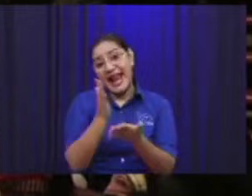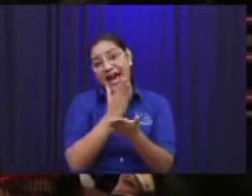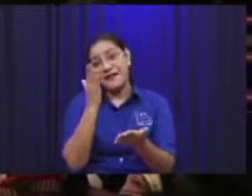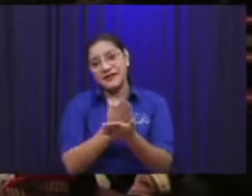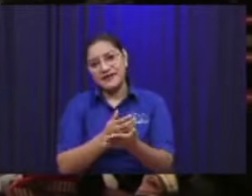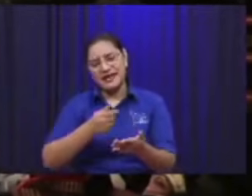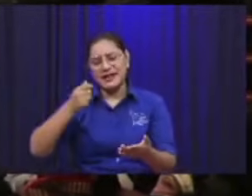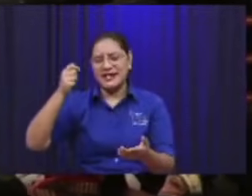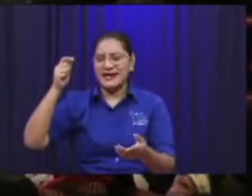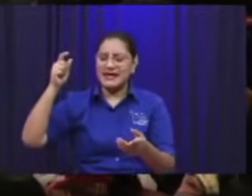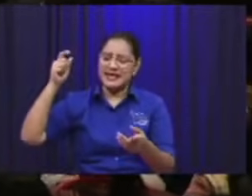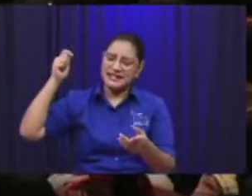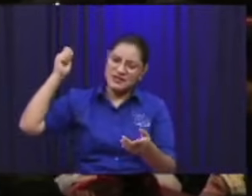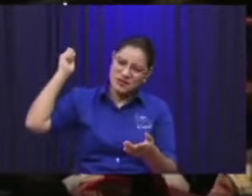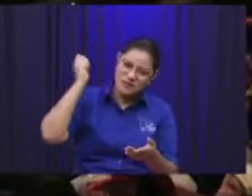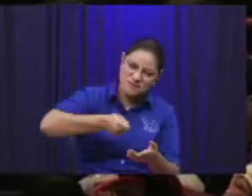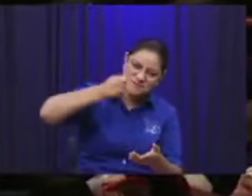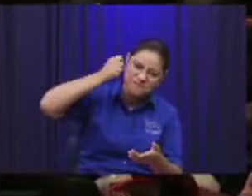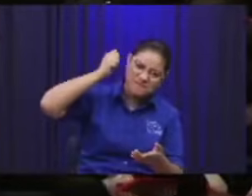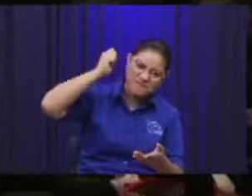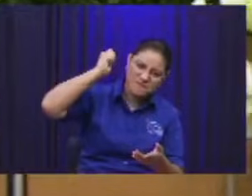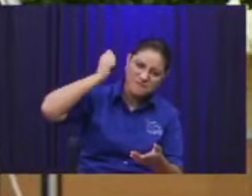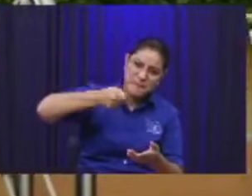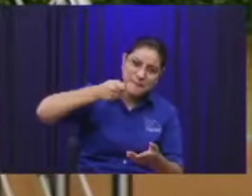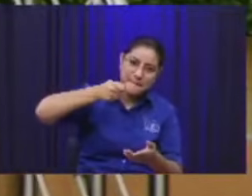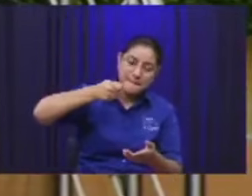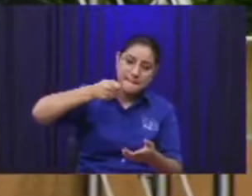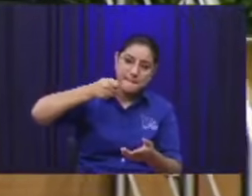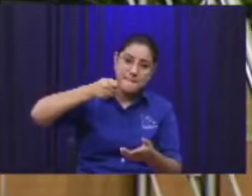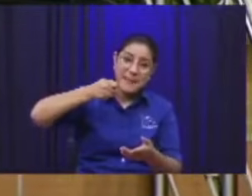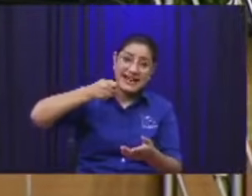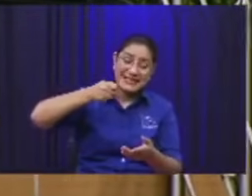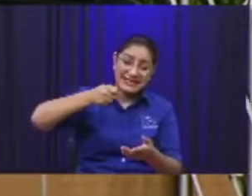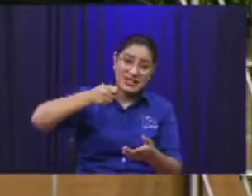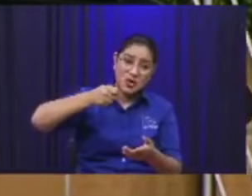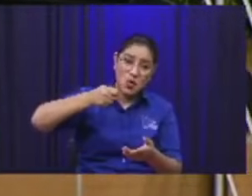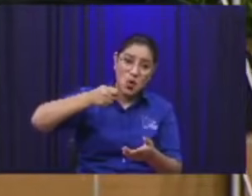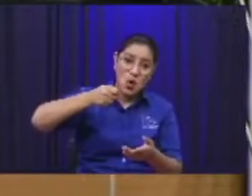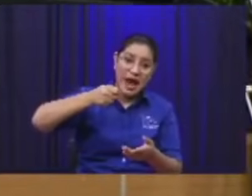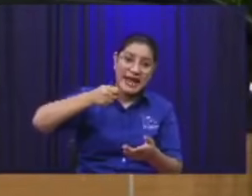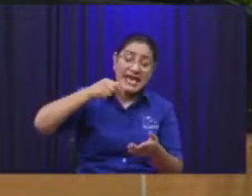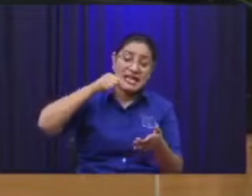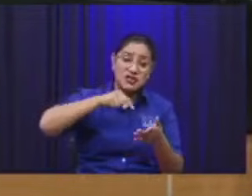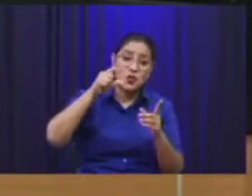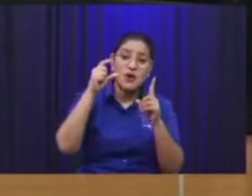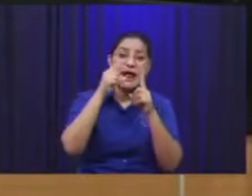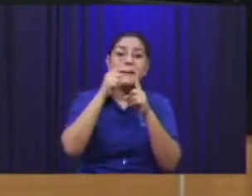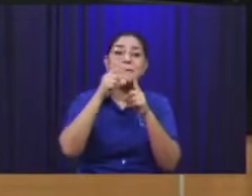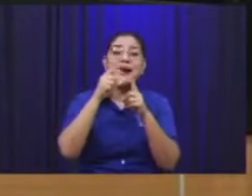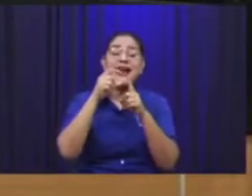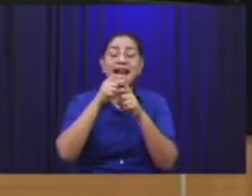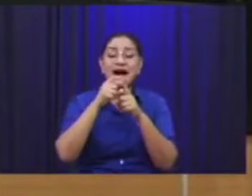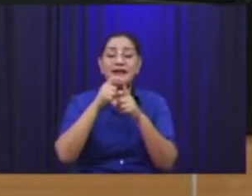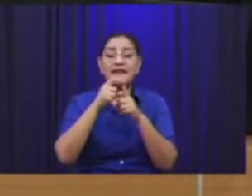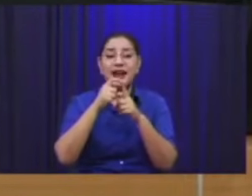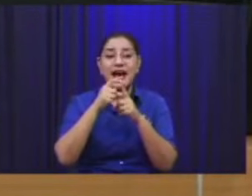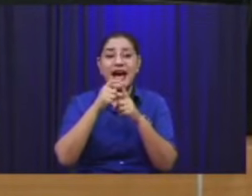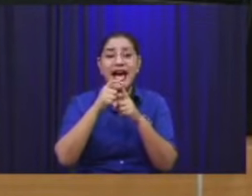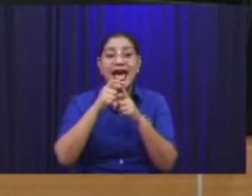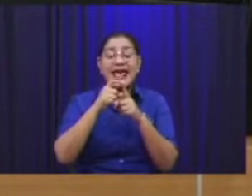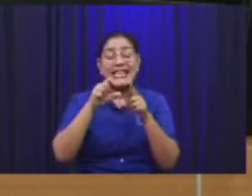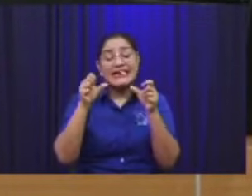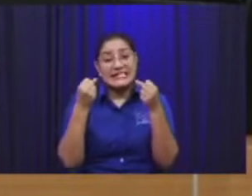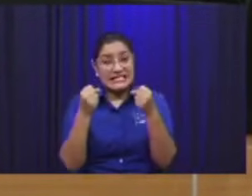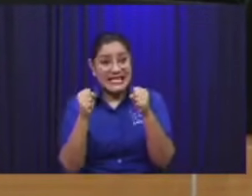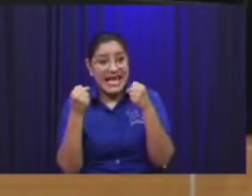palabra o sea que es una palabra contextual porque porque se forjó